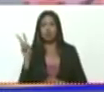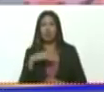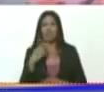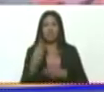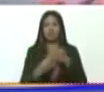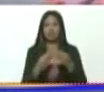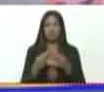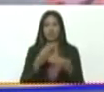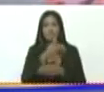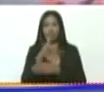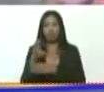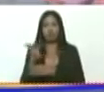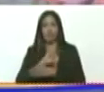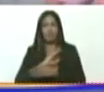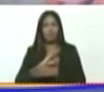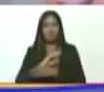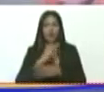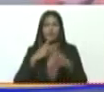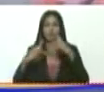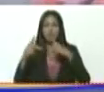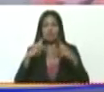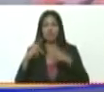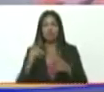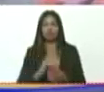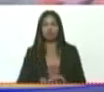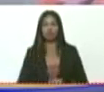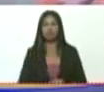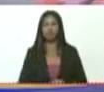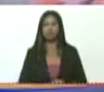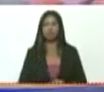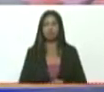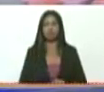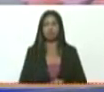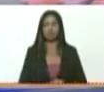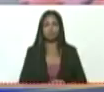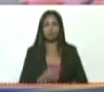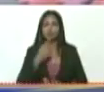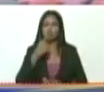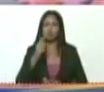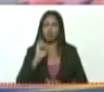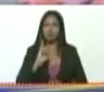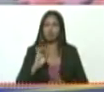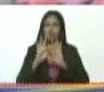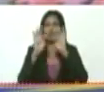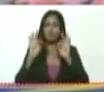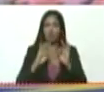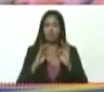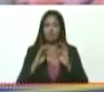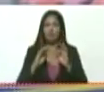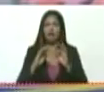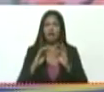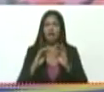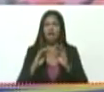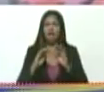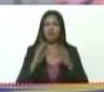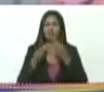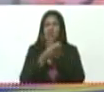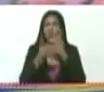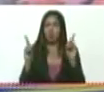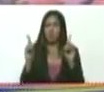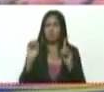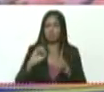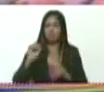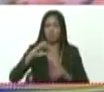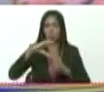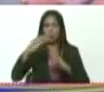el poder político y designar a quien sea. Eso se llama democracia, eso se llama civilización,